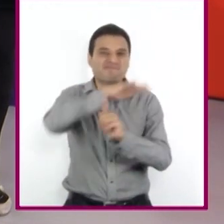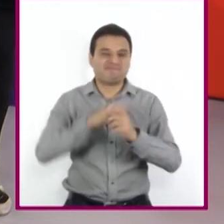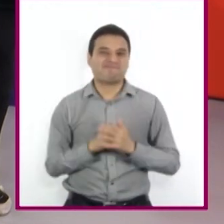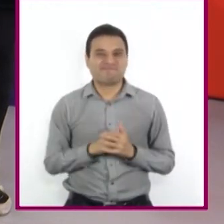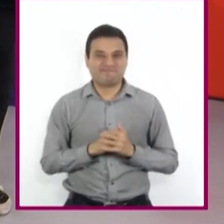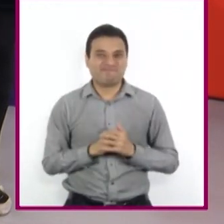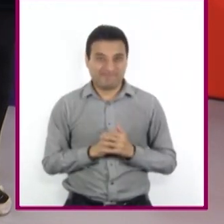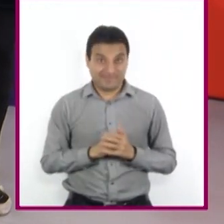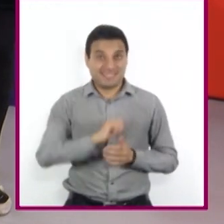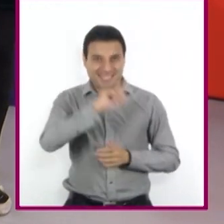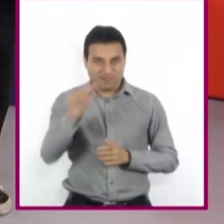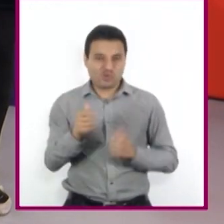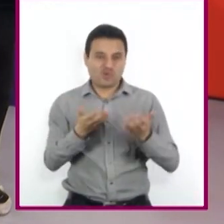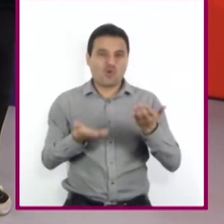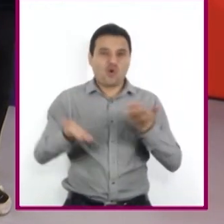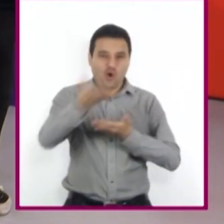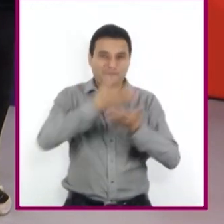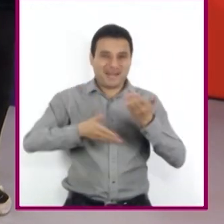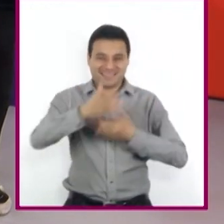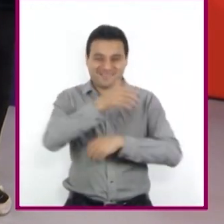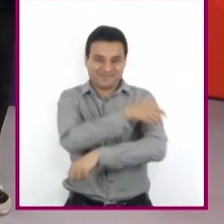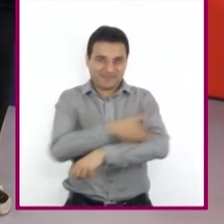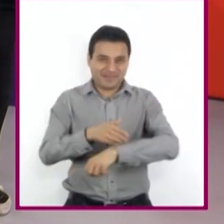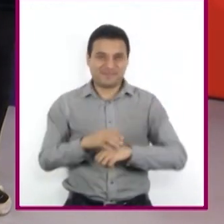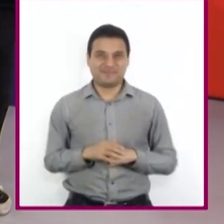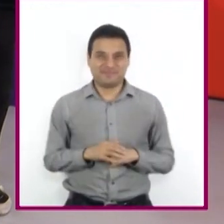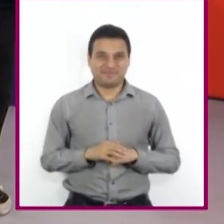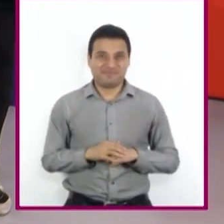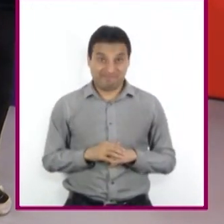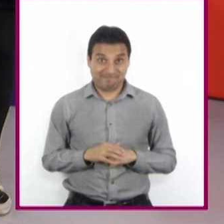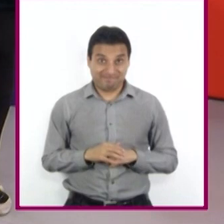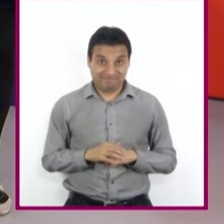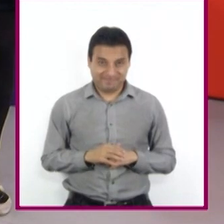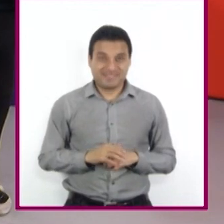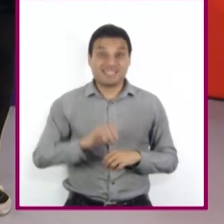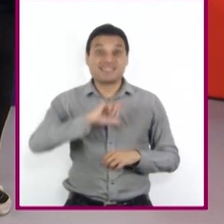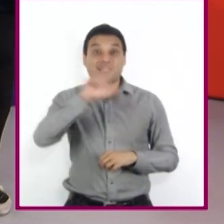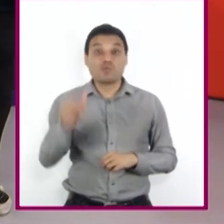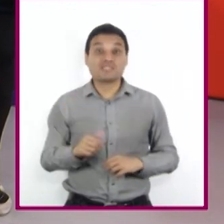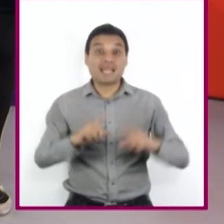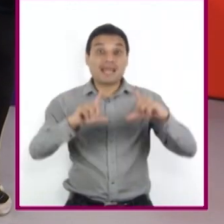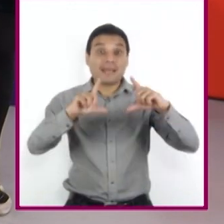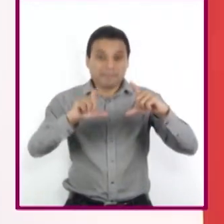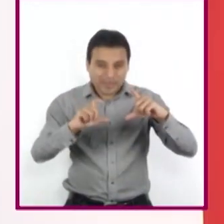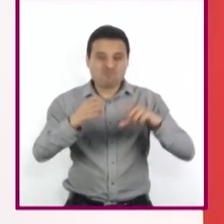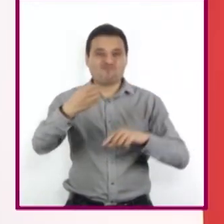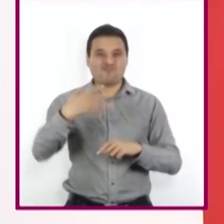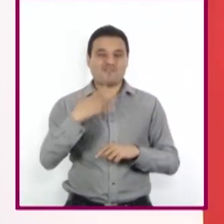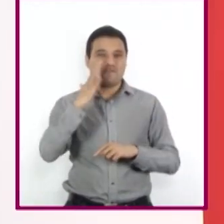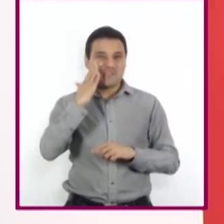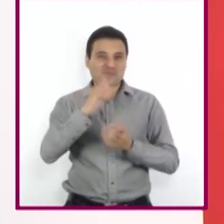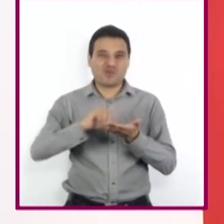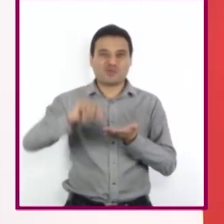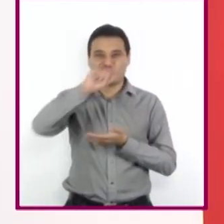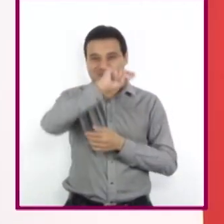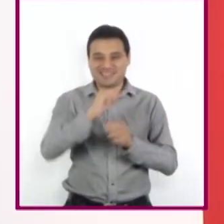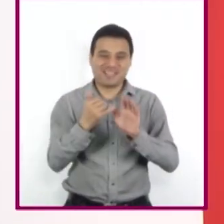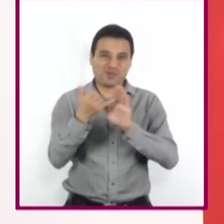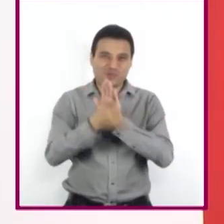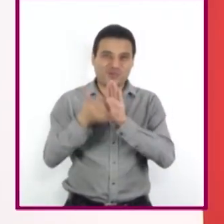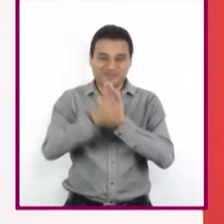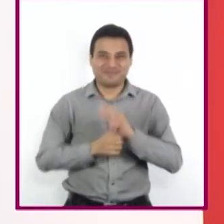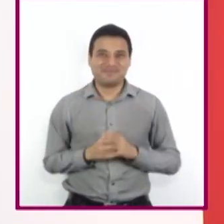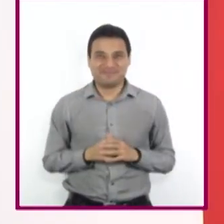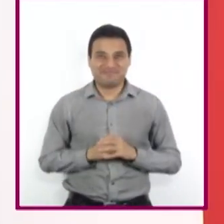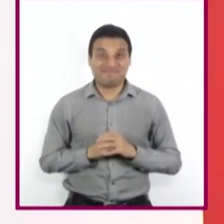y compártanlos con las personas que les rodean. Y de ser posible, déjenos ver su trabajo en redes sociales. No dejen de